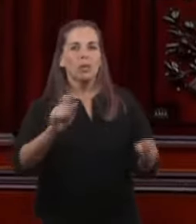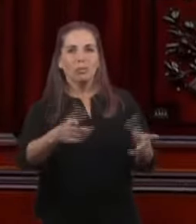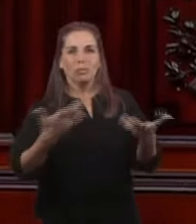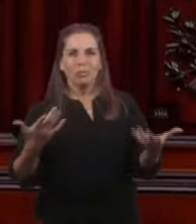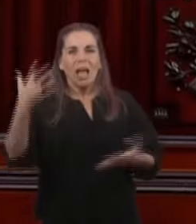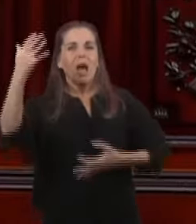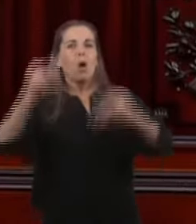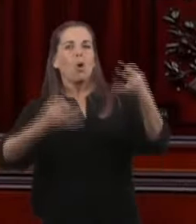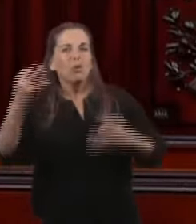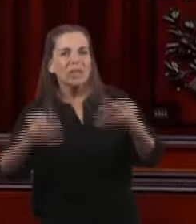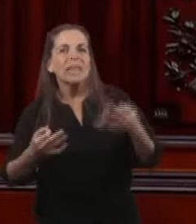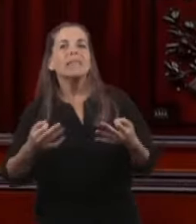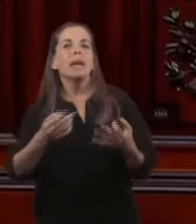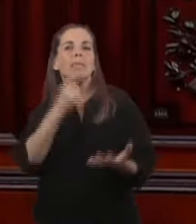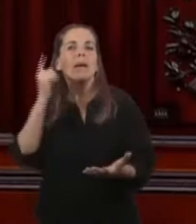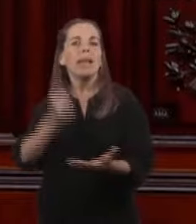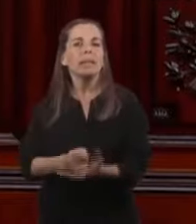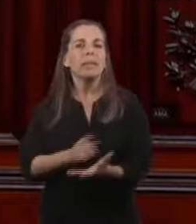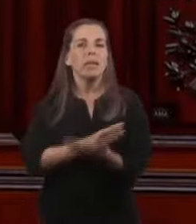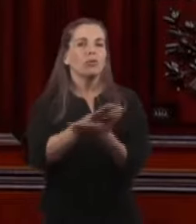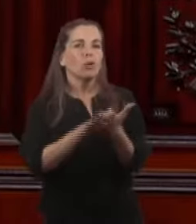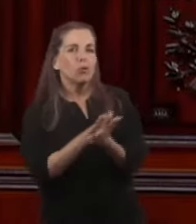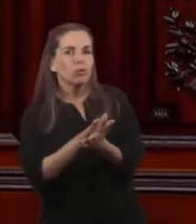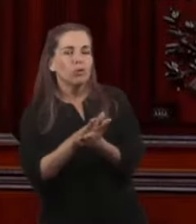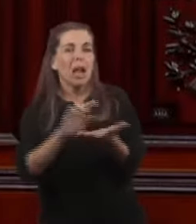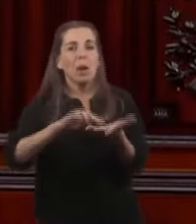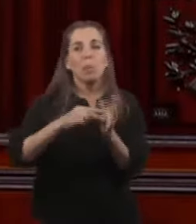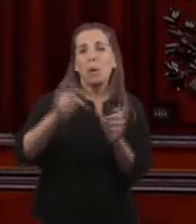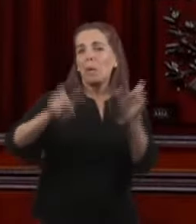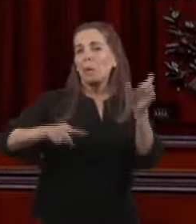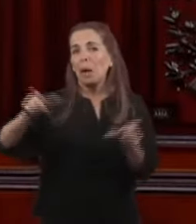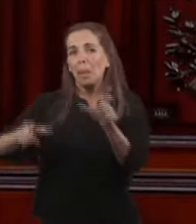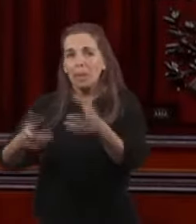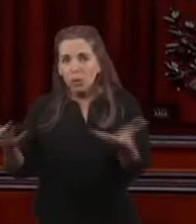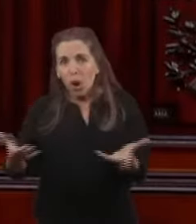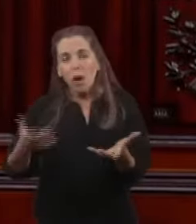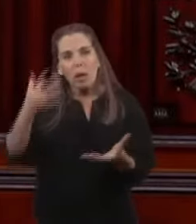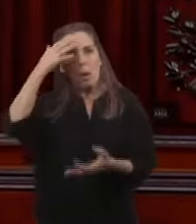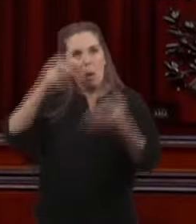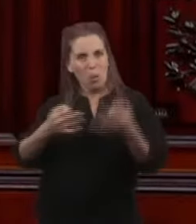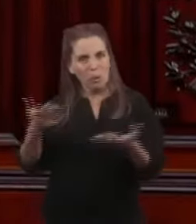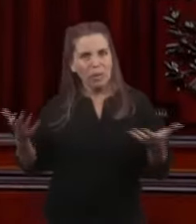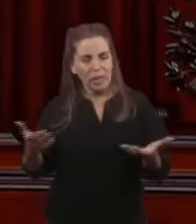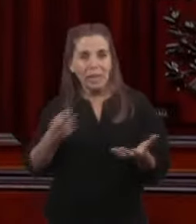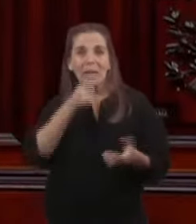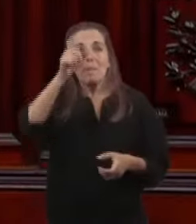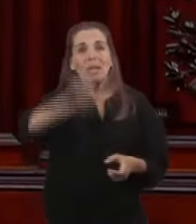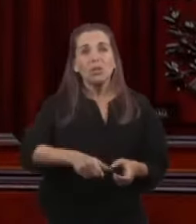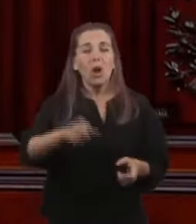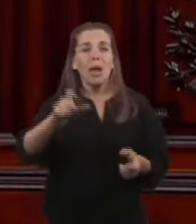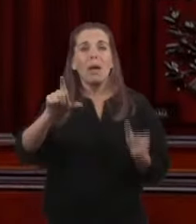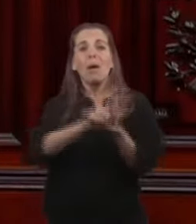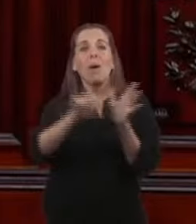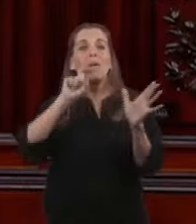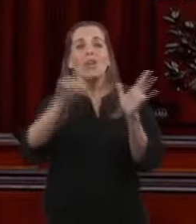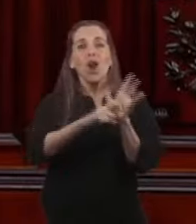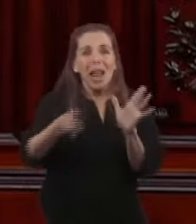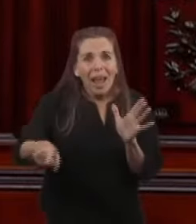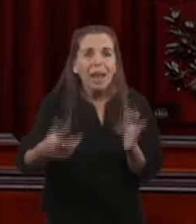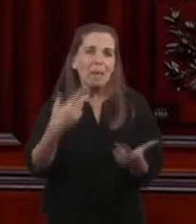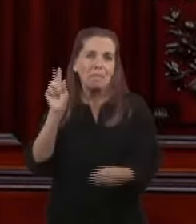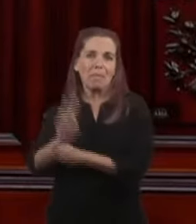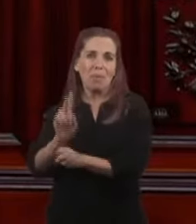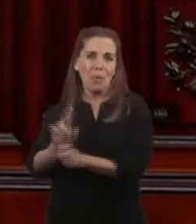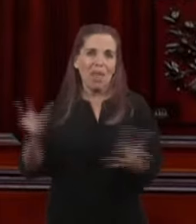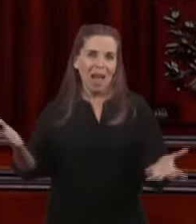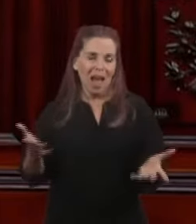para dirimir imparcialmente los conflictos entre ciudadanos y castigar a quienes infringen la ley y defensa para protegernos